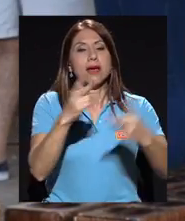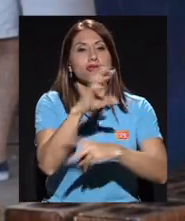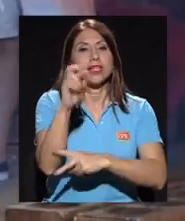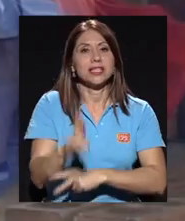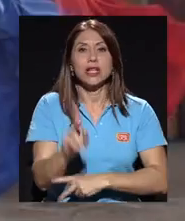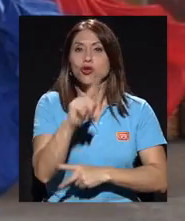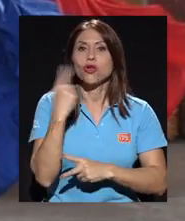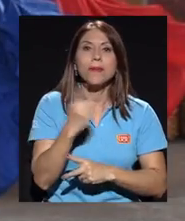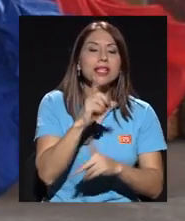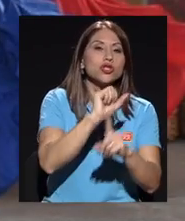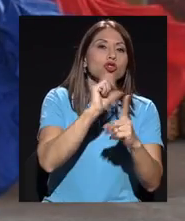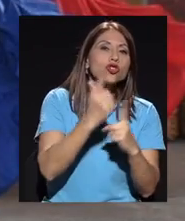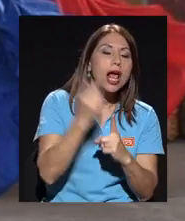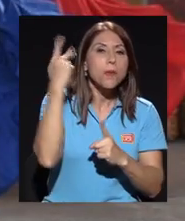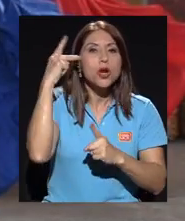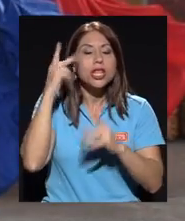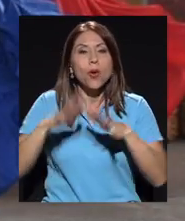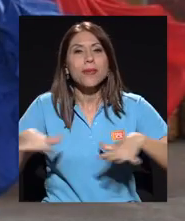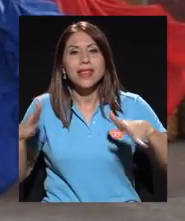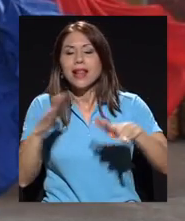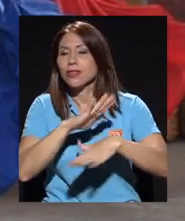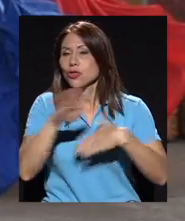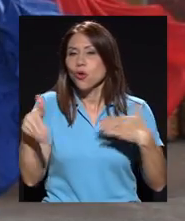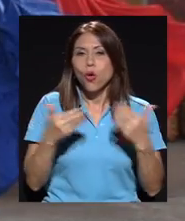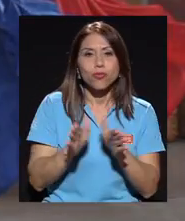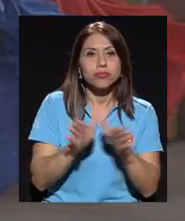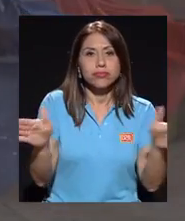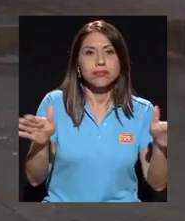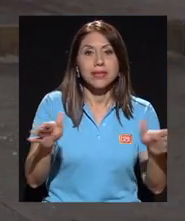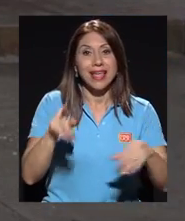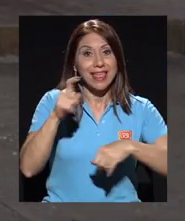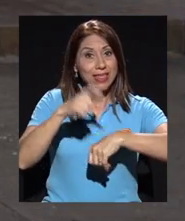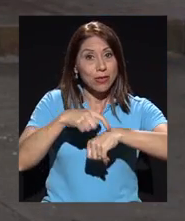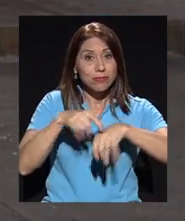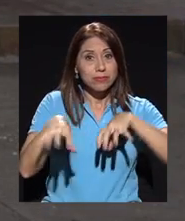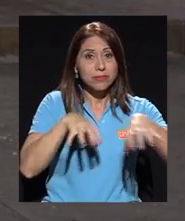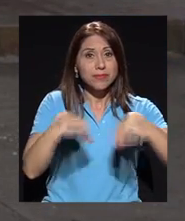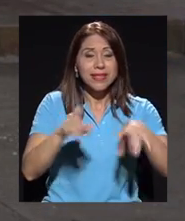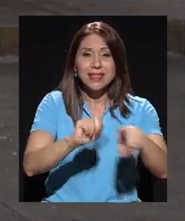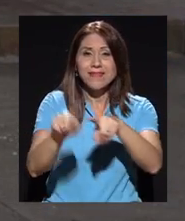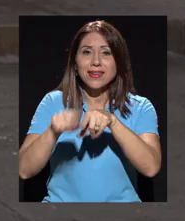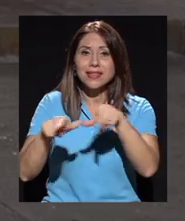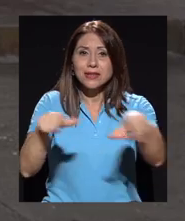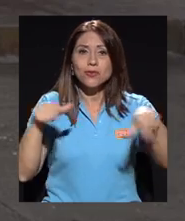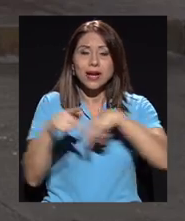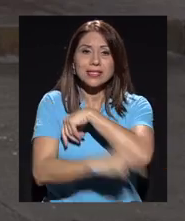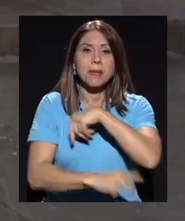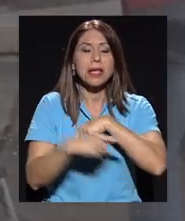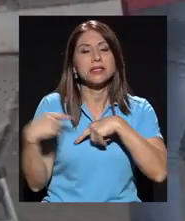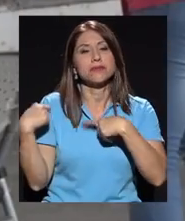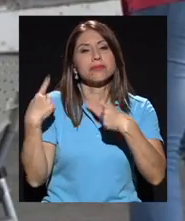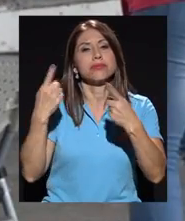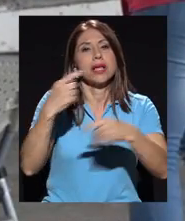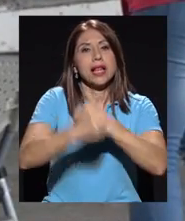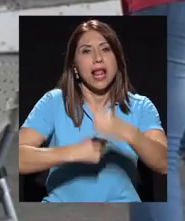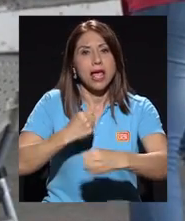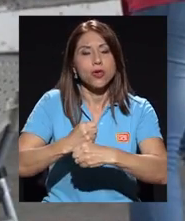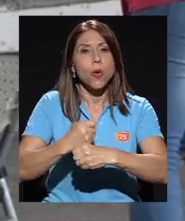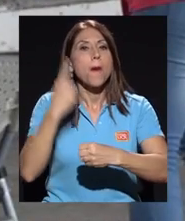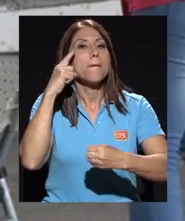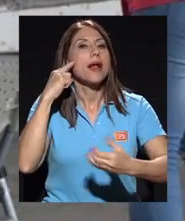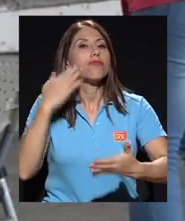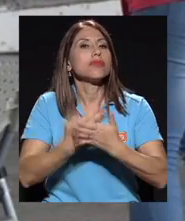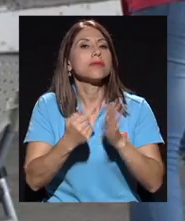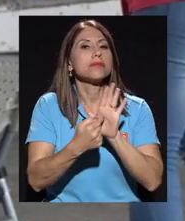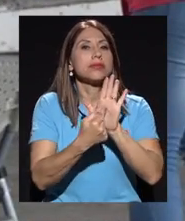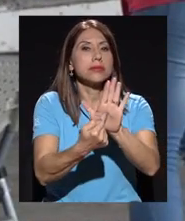ambiental, sino toda la vida costarricense. Las jornadas se llevan a cabo en diferentes zonas del país a lo largo del año, con el fin de visualizar el